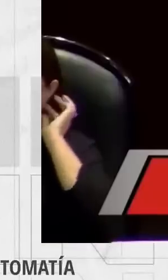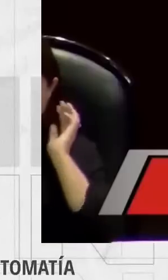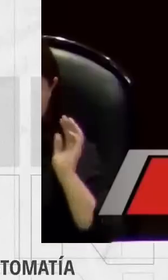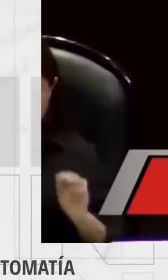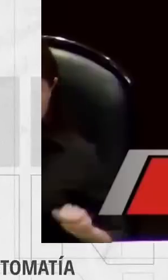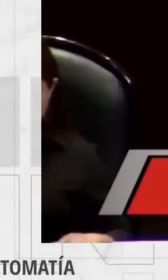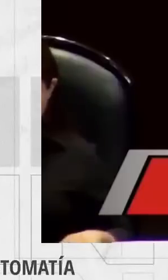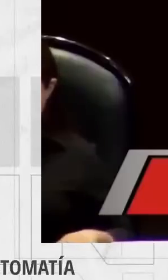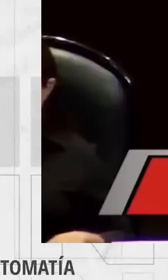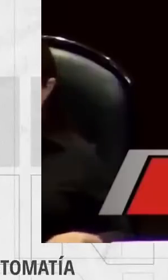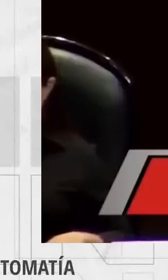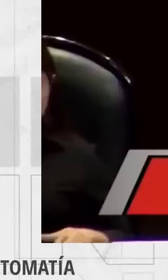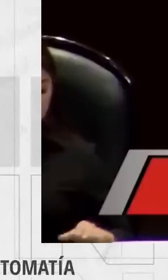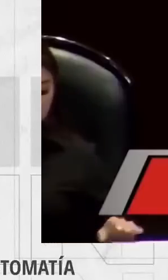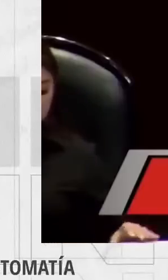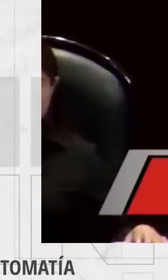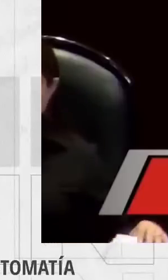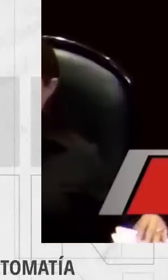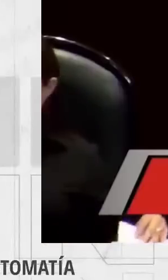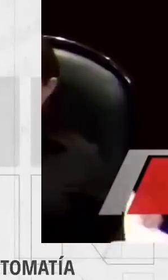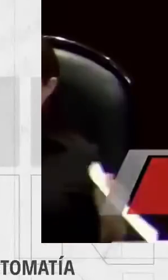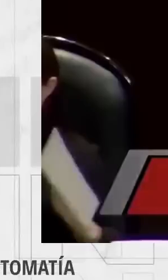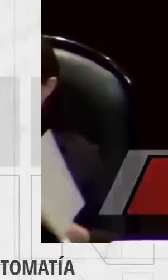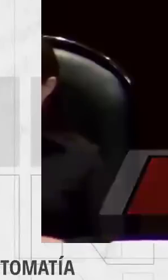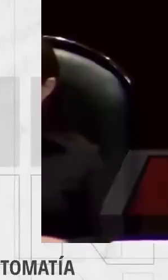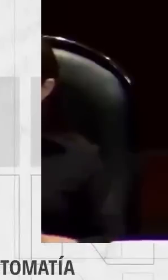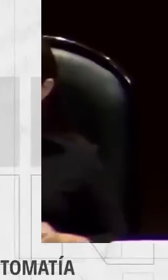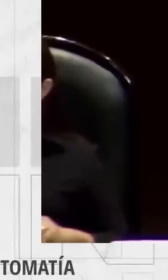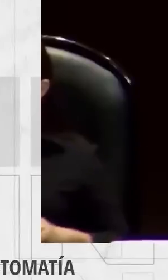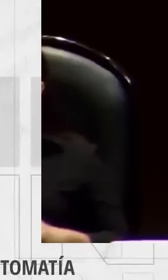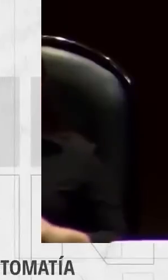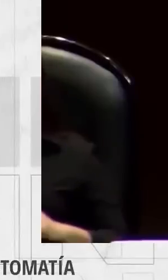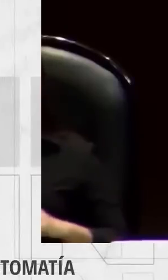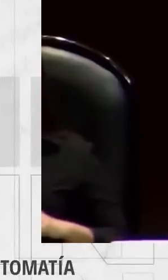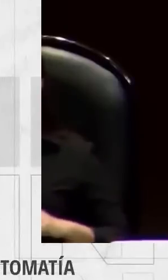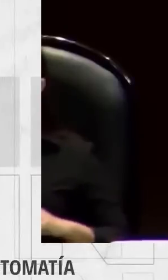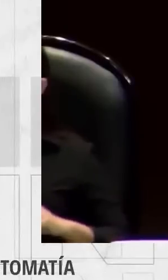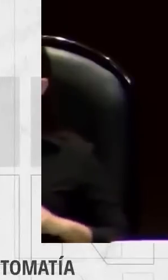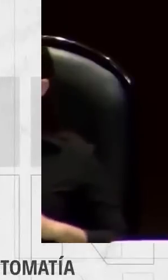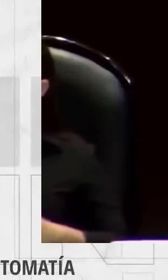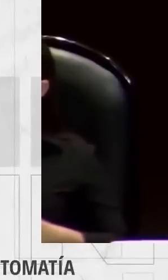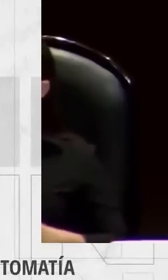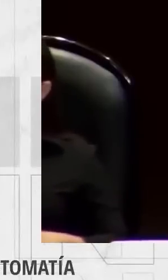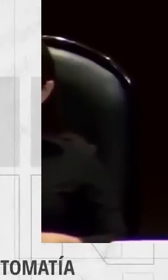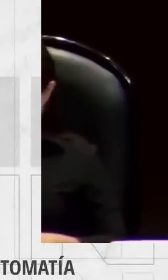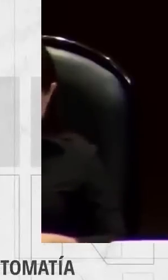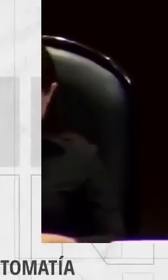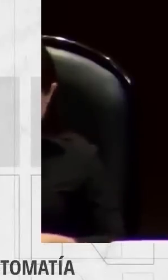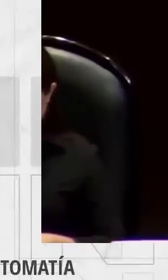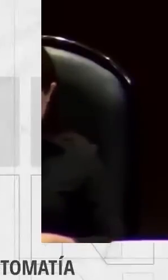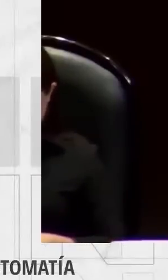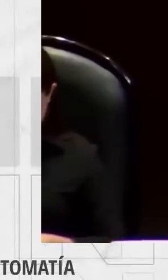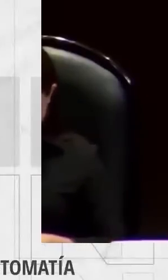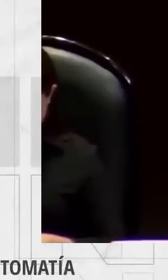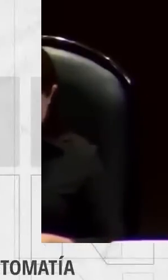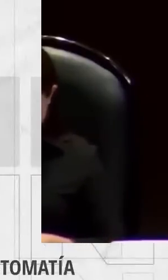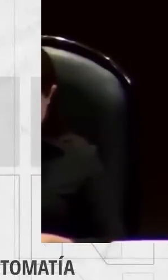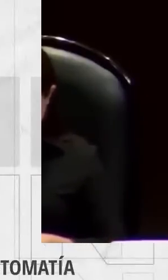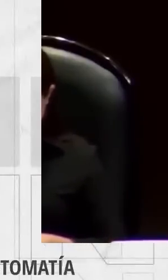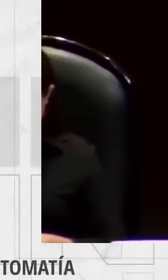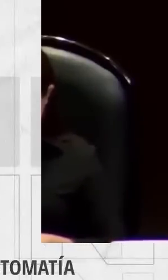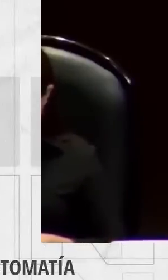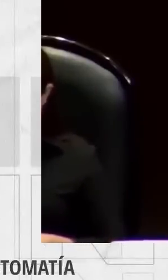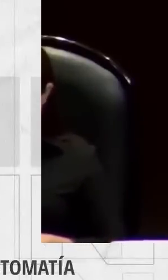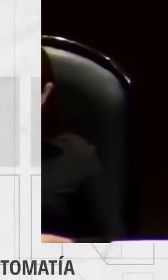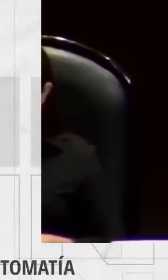la población mexicana exige juicio a Felipe del Sagrado Corazón de Jesús Calderón Hinojosa por sus vínculos con